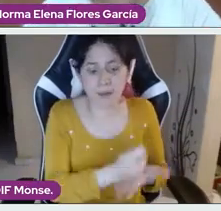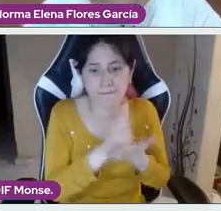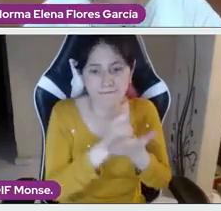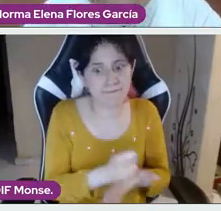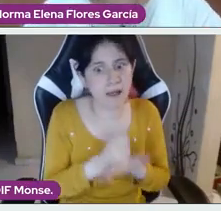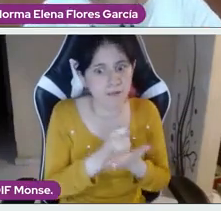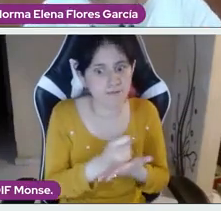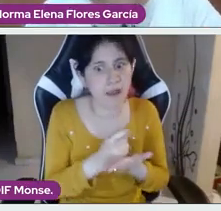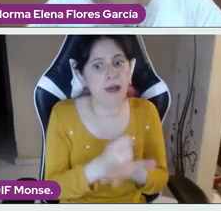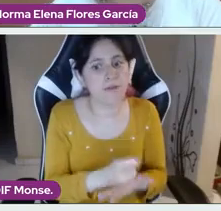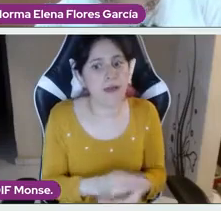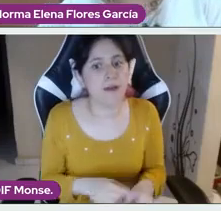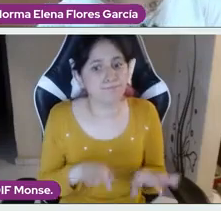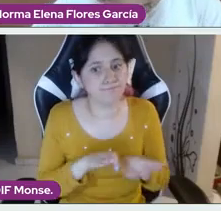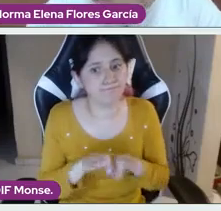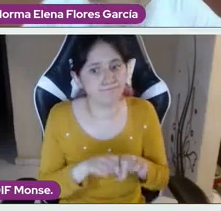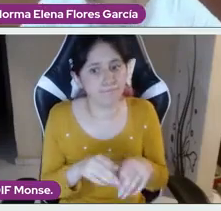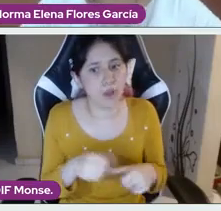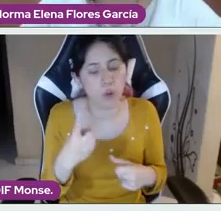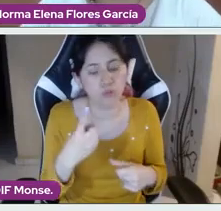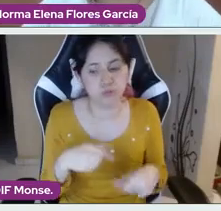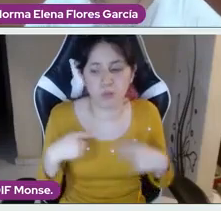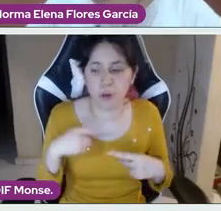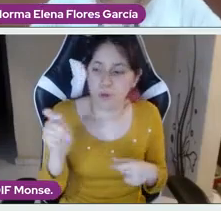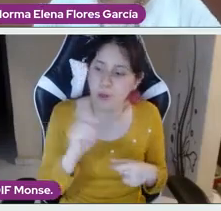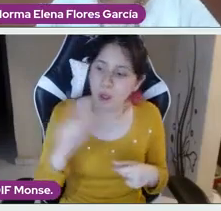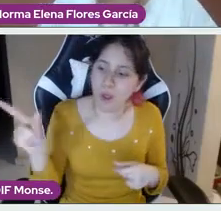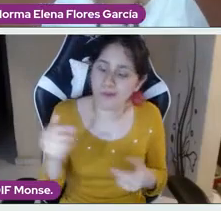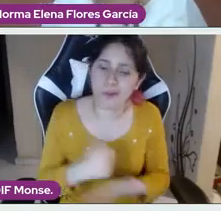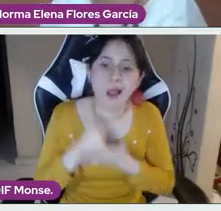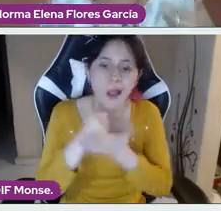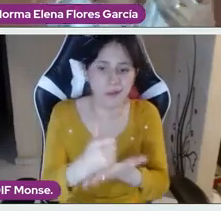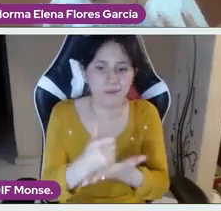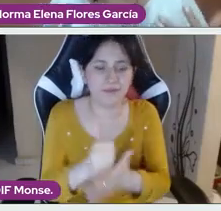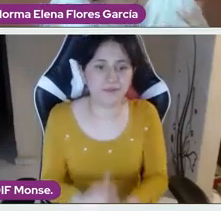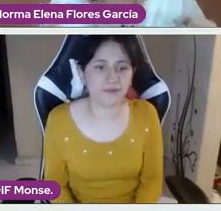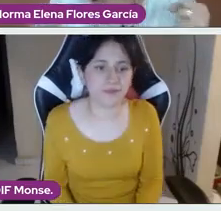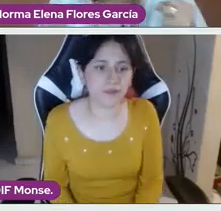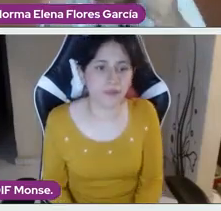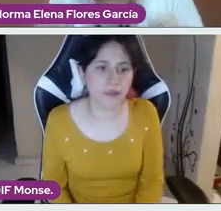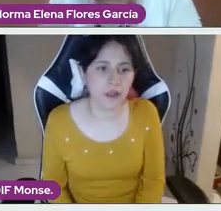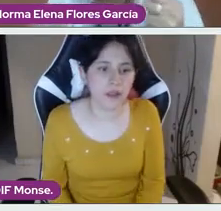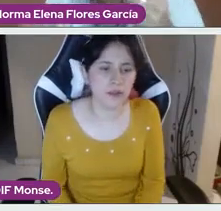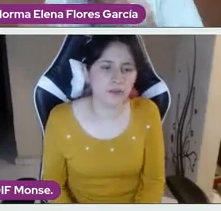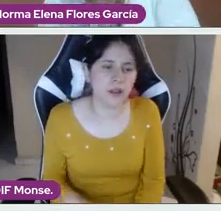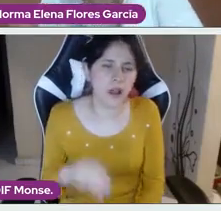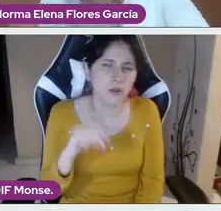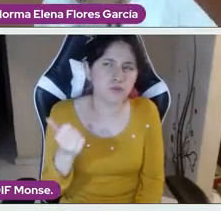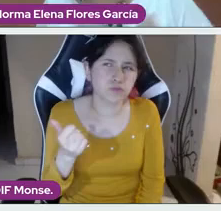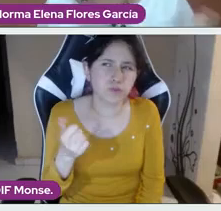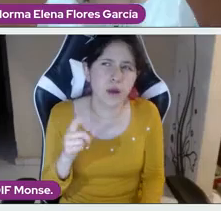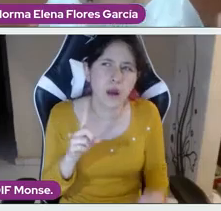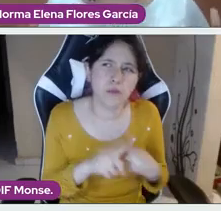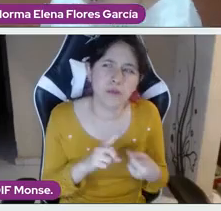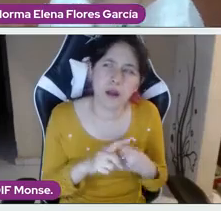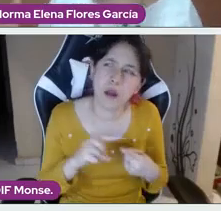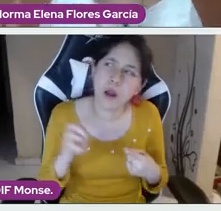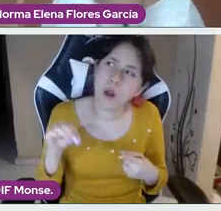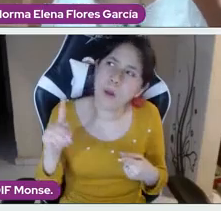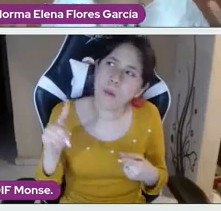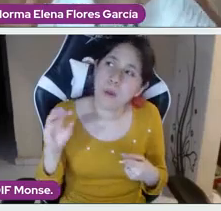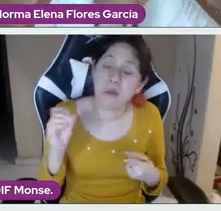marco del profesional o la profesional de la salud. Por otro lado, a ver, mito, realidad,